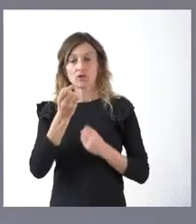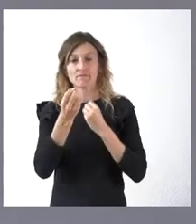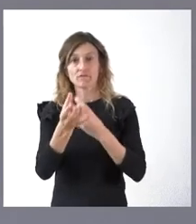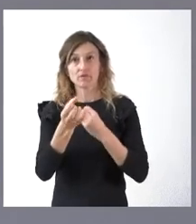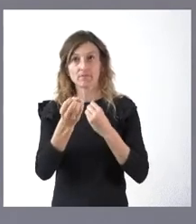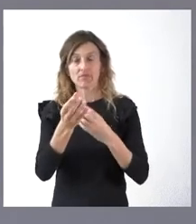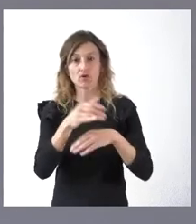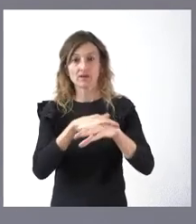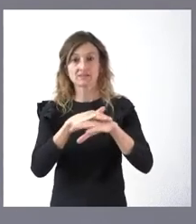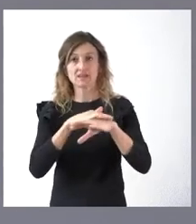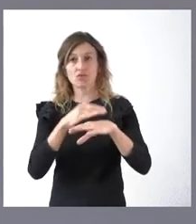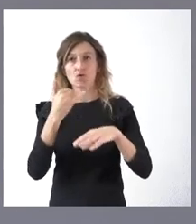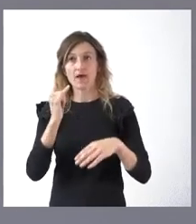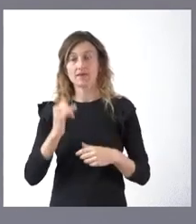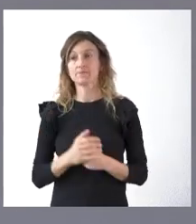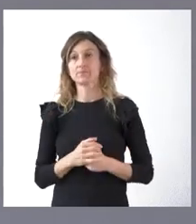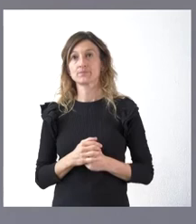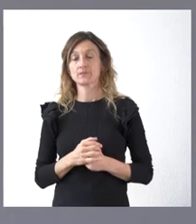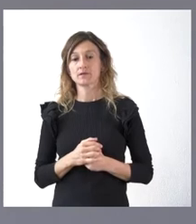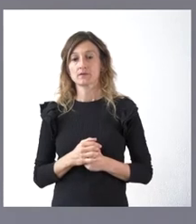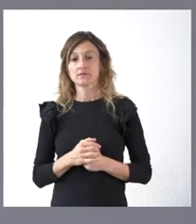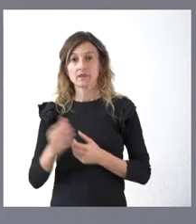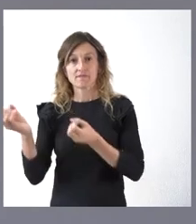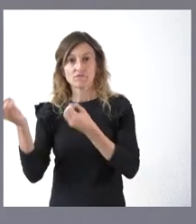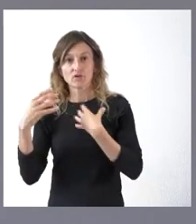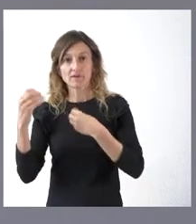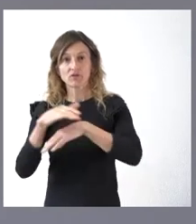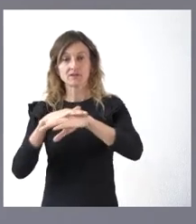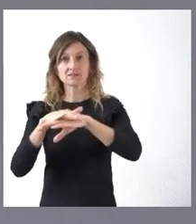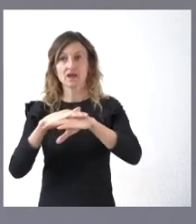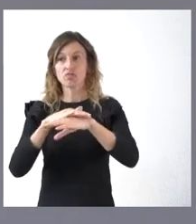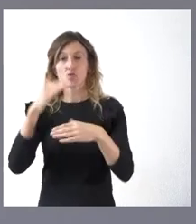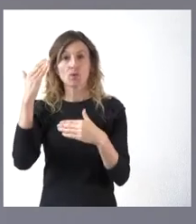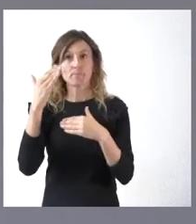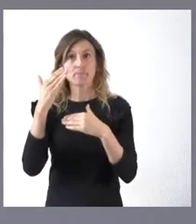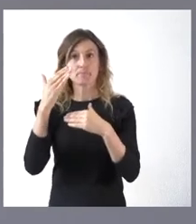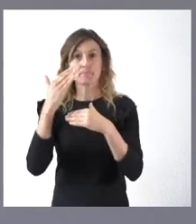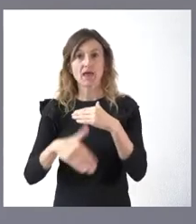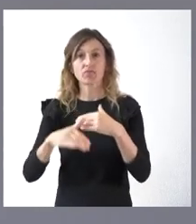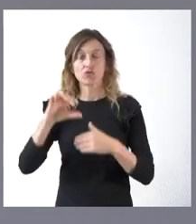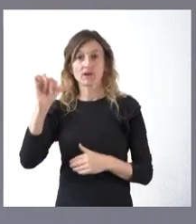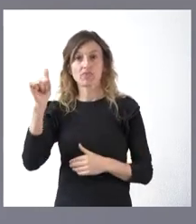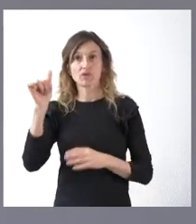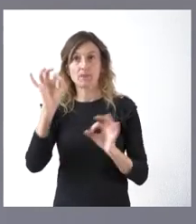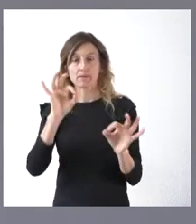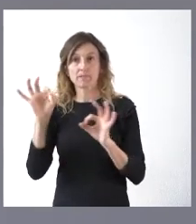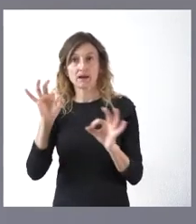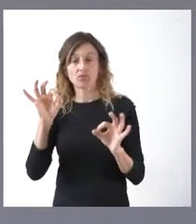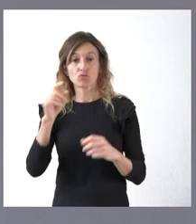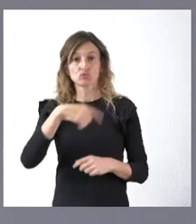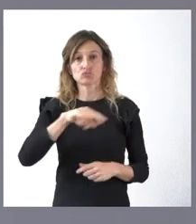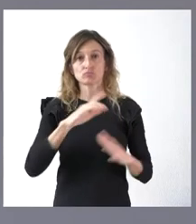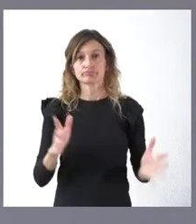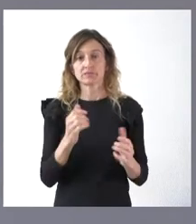se disponga desde el estado lógicamente si toda la información disponible del Estado está en el plazo que a nivel nacional está previsto pues esto nos anima